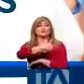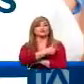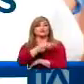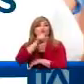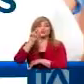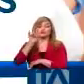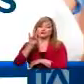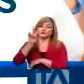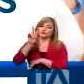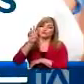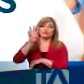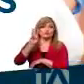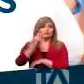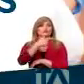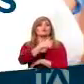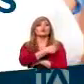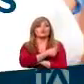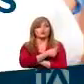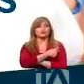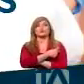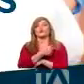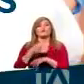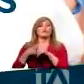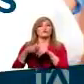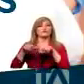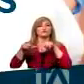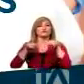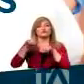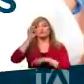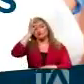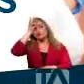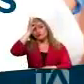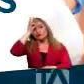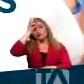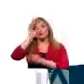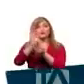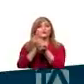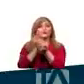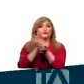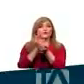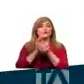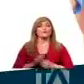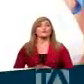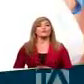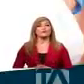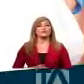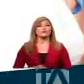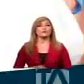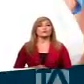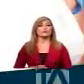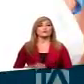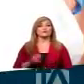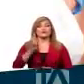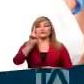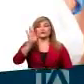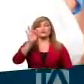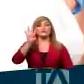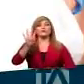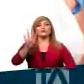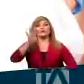colocado 726 vacunas en los puntos de vacunación de los hospitales del IES. 294 se aplicaron